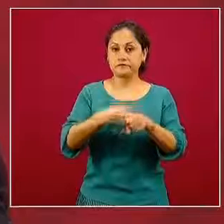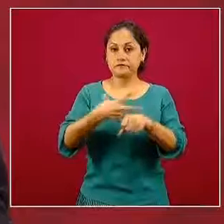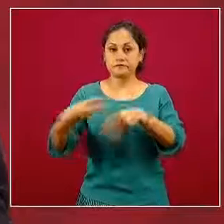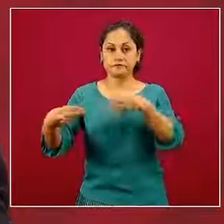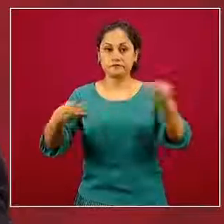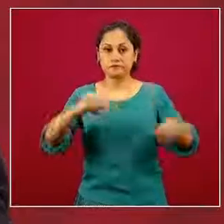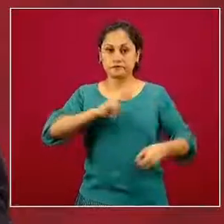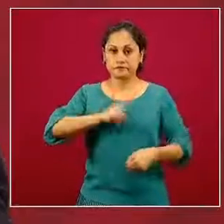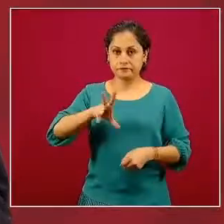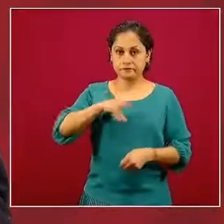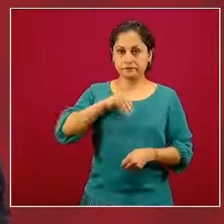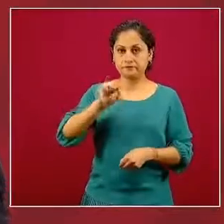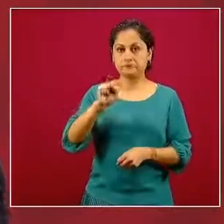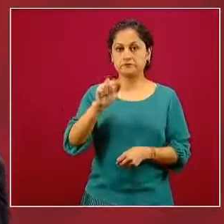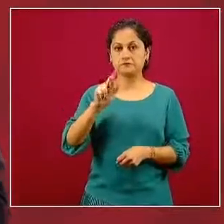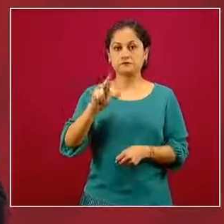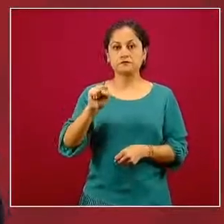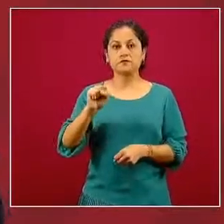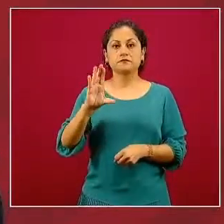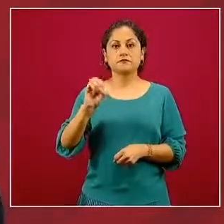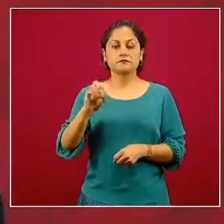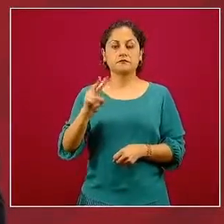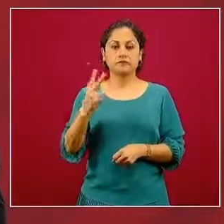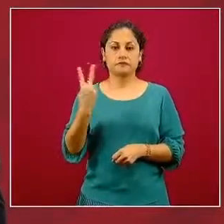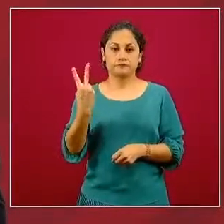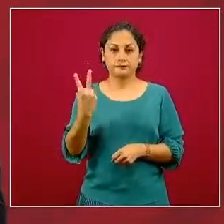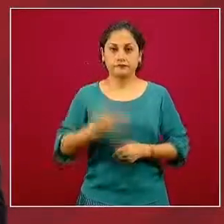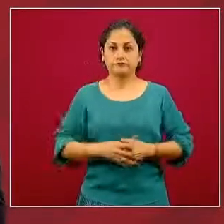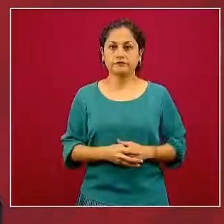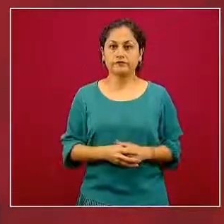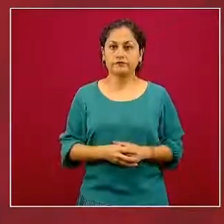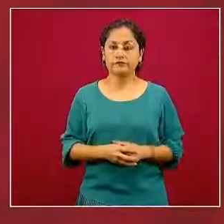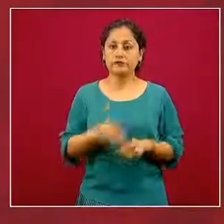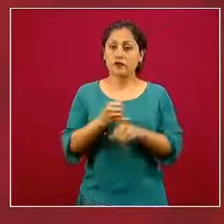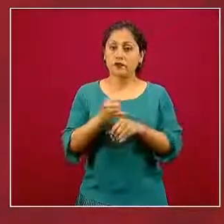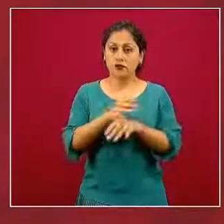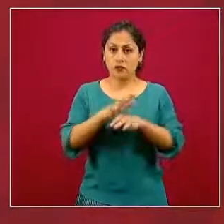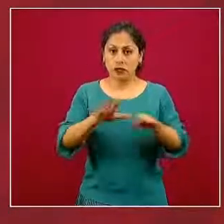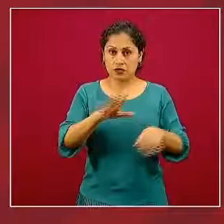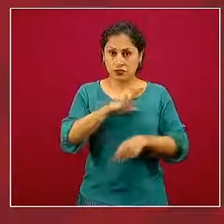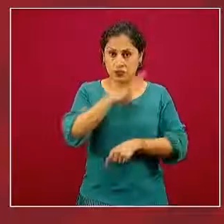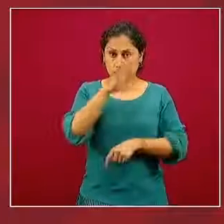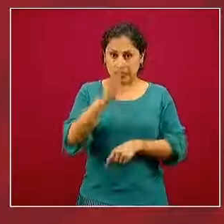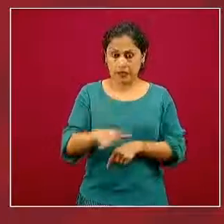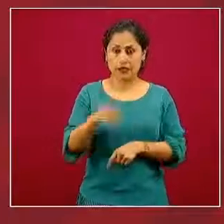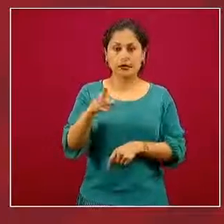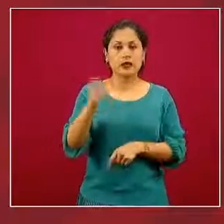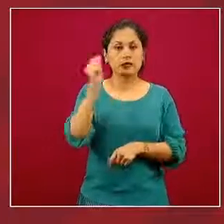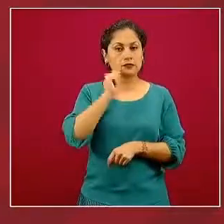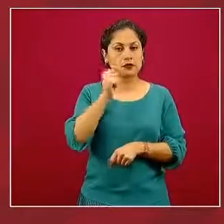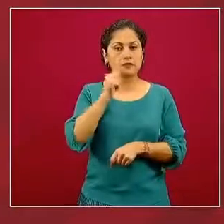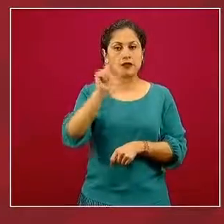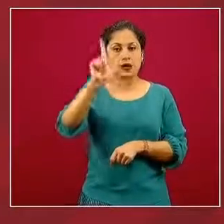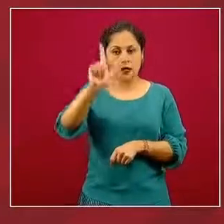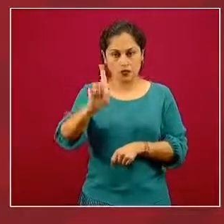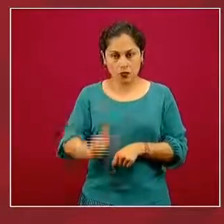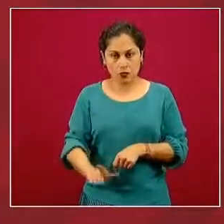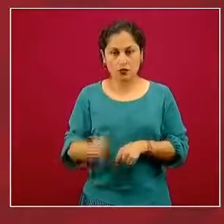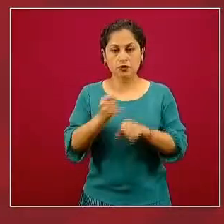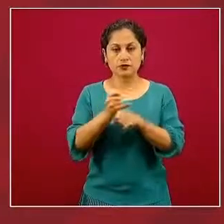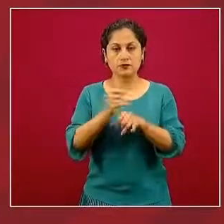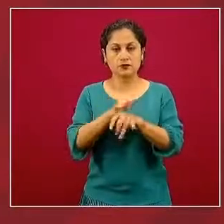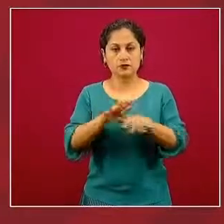SARS-CoV-2. Vamos a tener el informe técnico, la información semanal de los lunes, que es el detalle sobre la